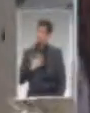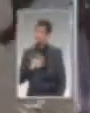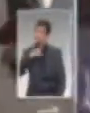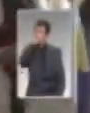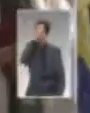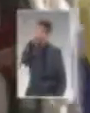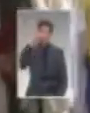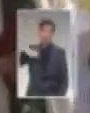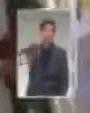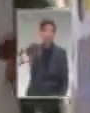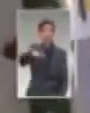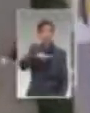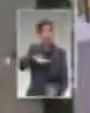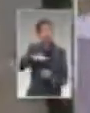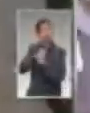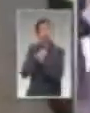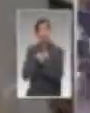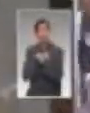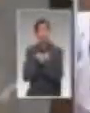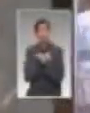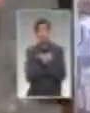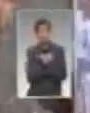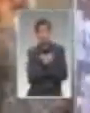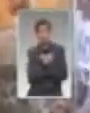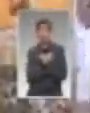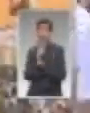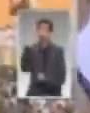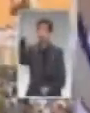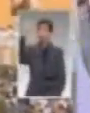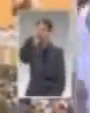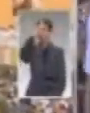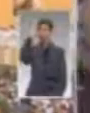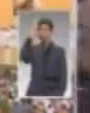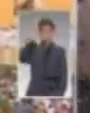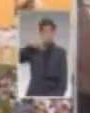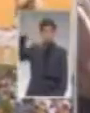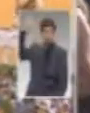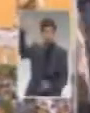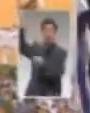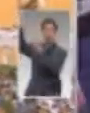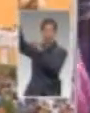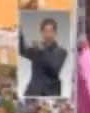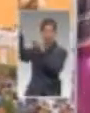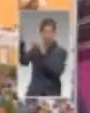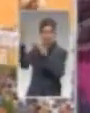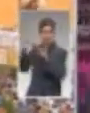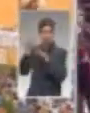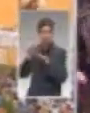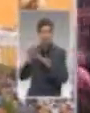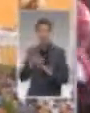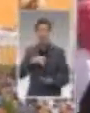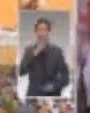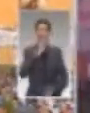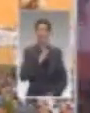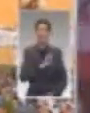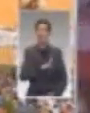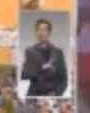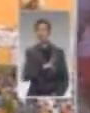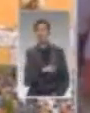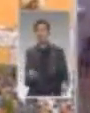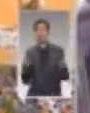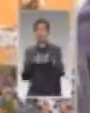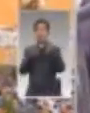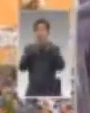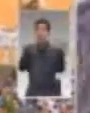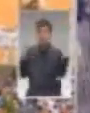acá con su papel, con su entrada impresa y no han podido ingresar. Nosotros vamos a preguntarle acá